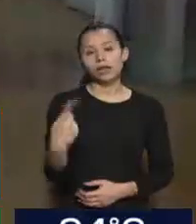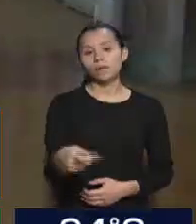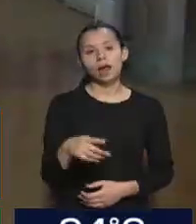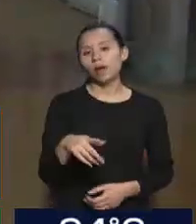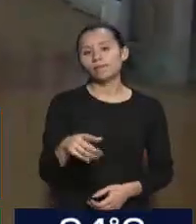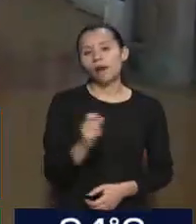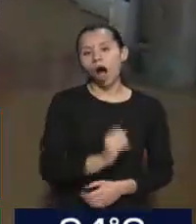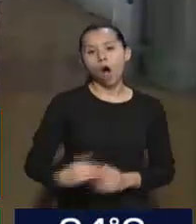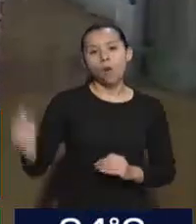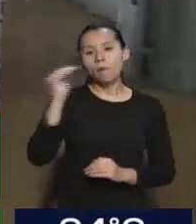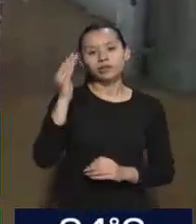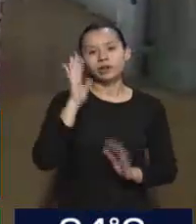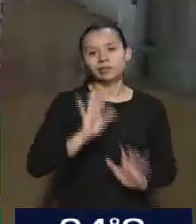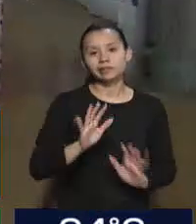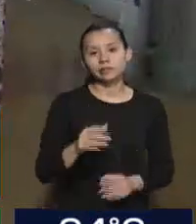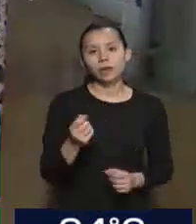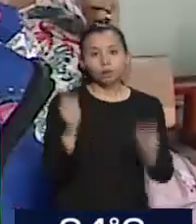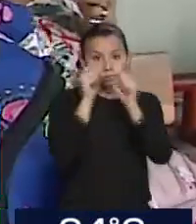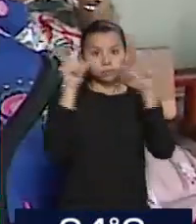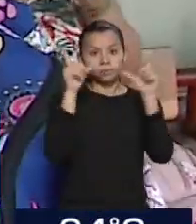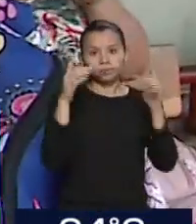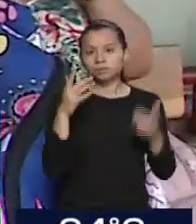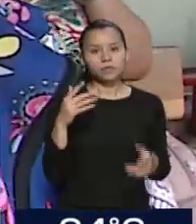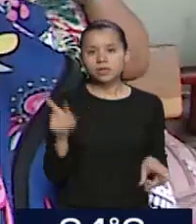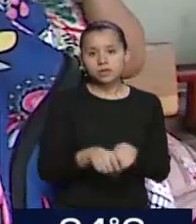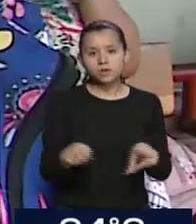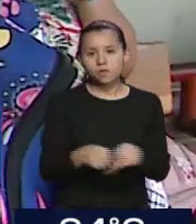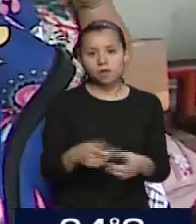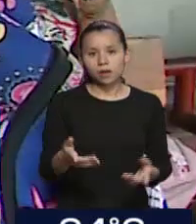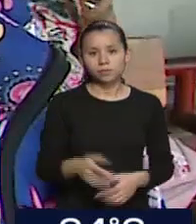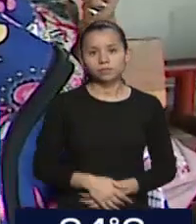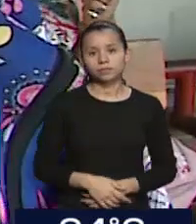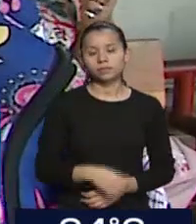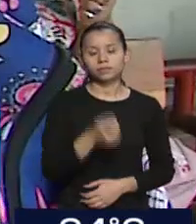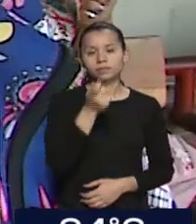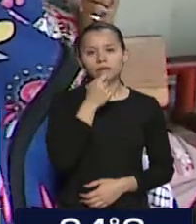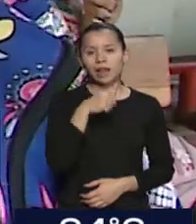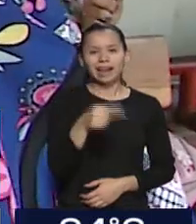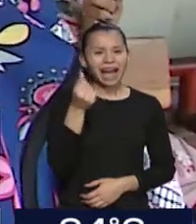días, pero bueno, sorprende igual o choca igual. El servicio es malísimo, los horarios son malísimos.